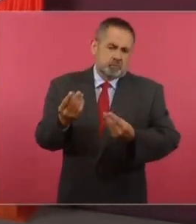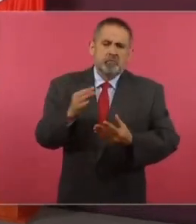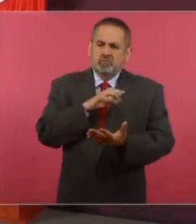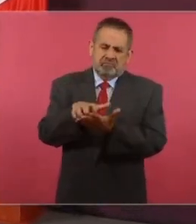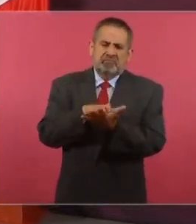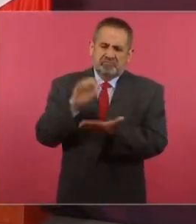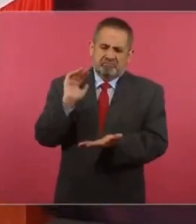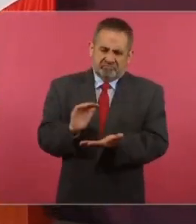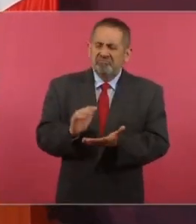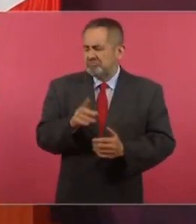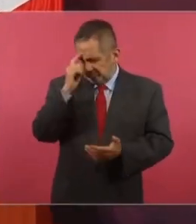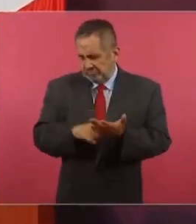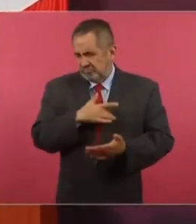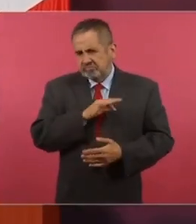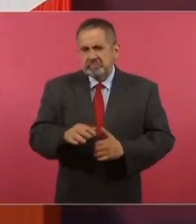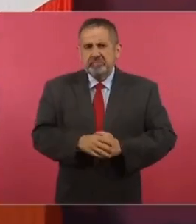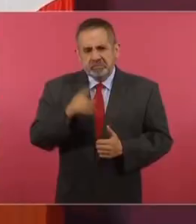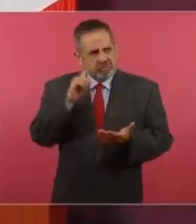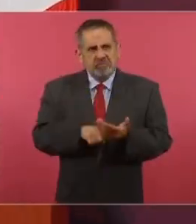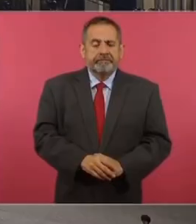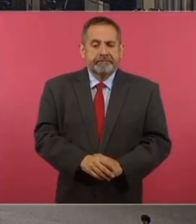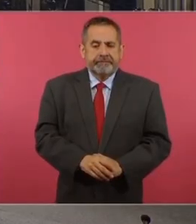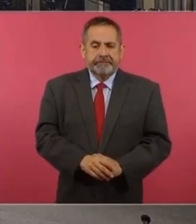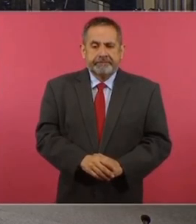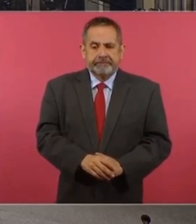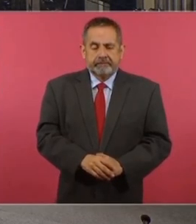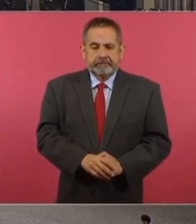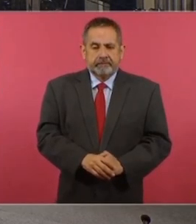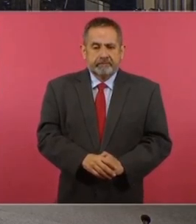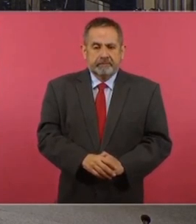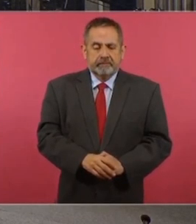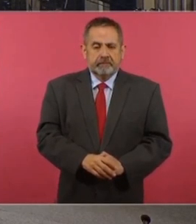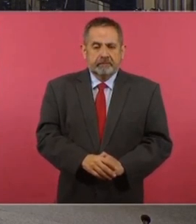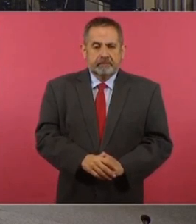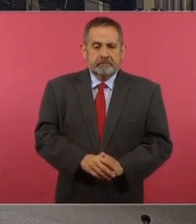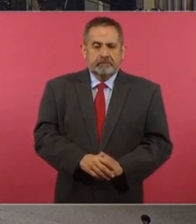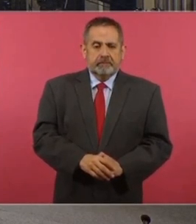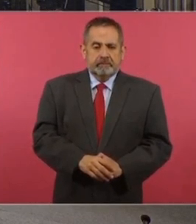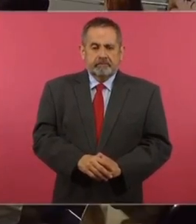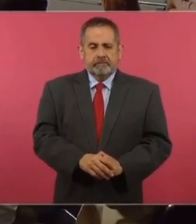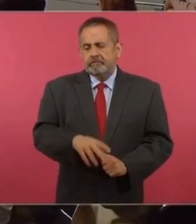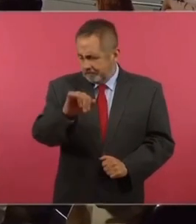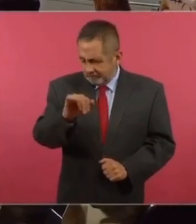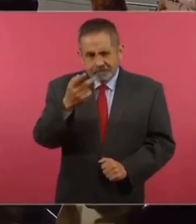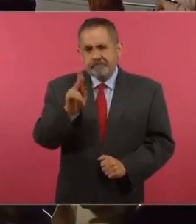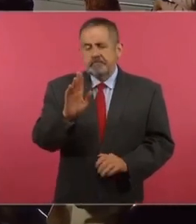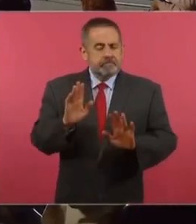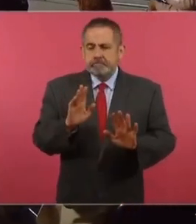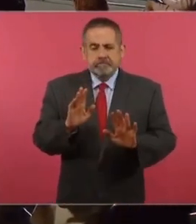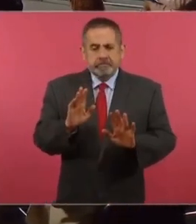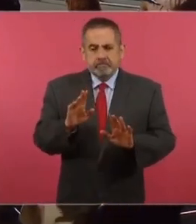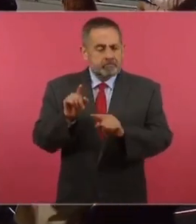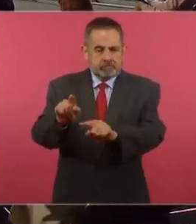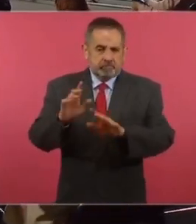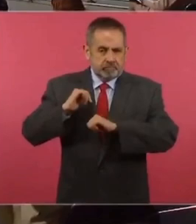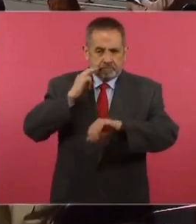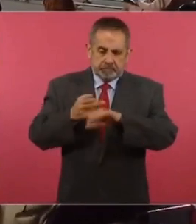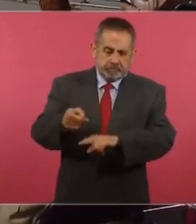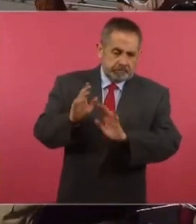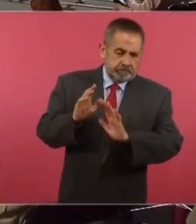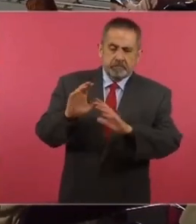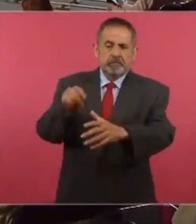que podría ahorrarse pues como Diez mil millones Sí pero eso corresponde Sí